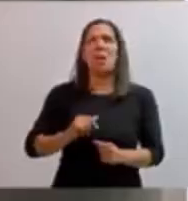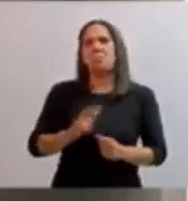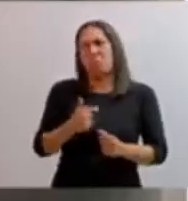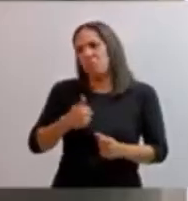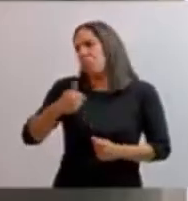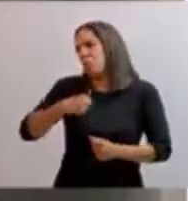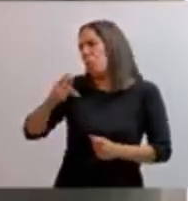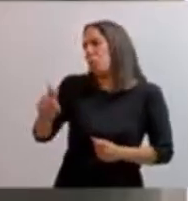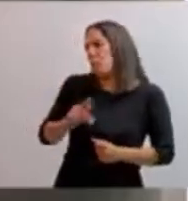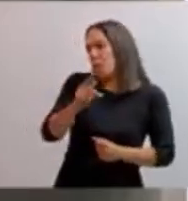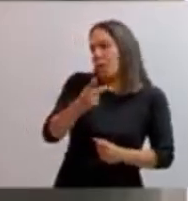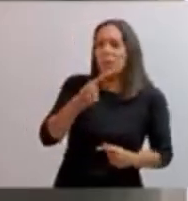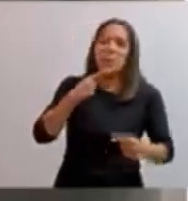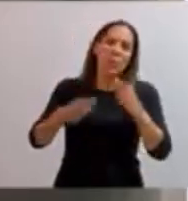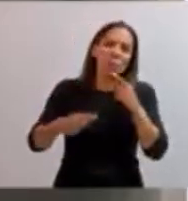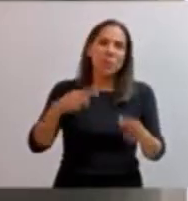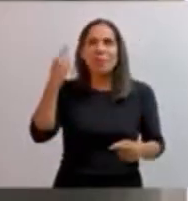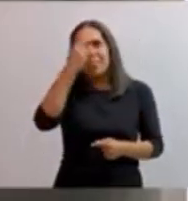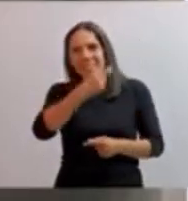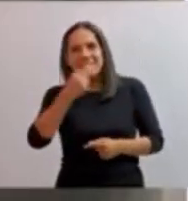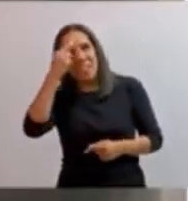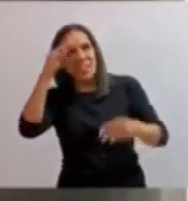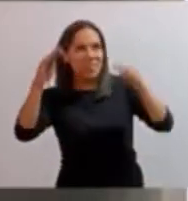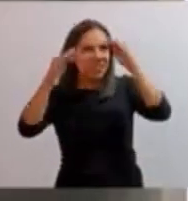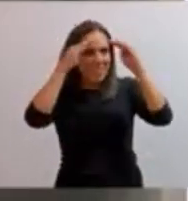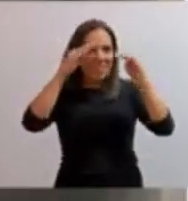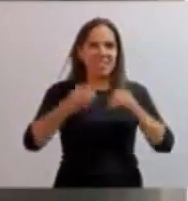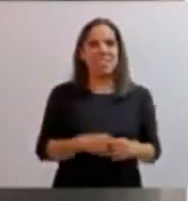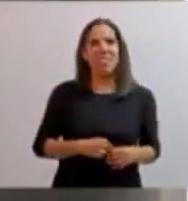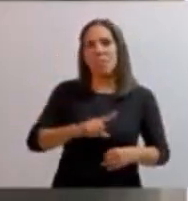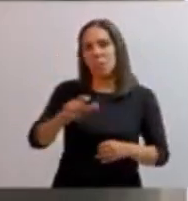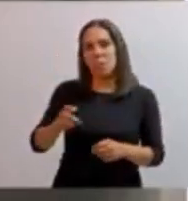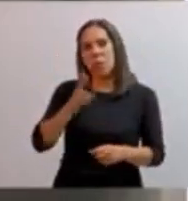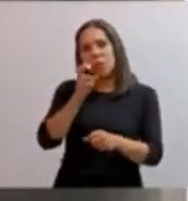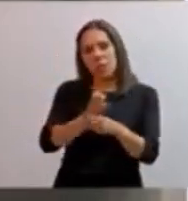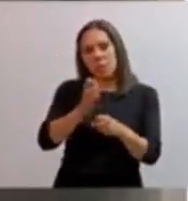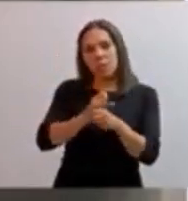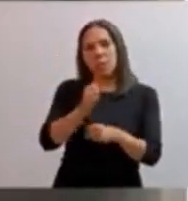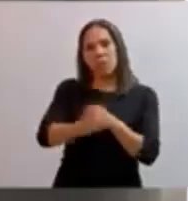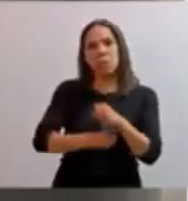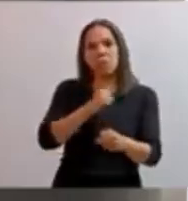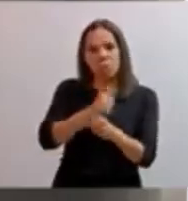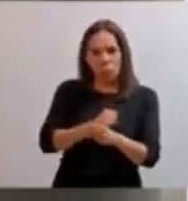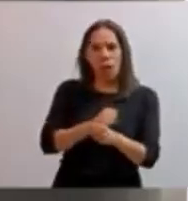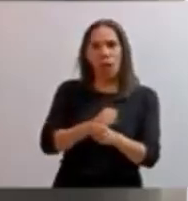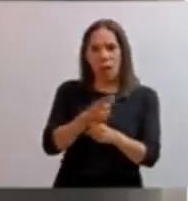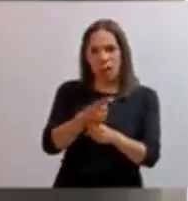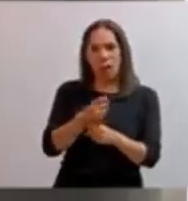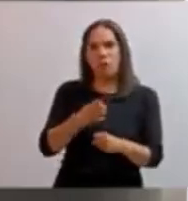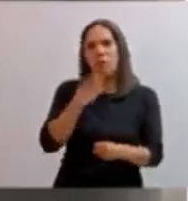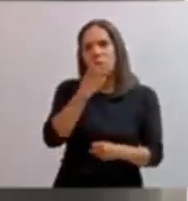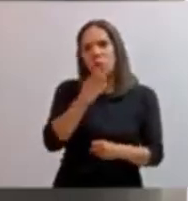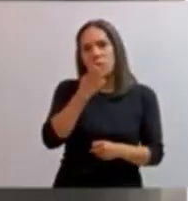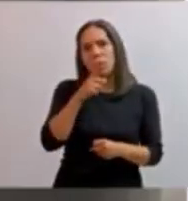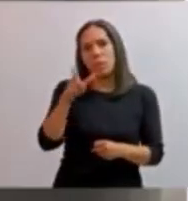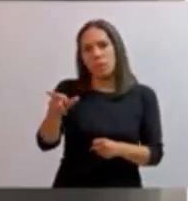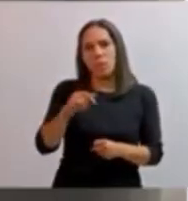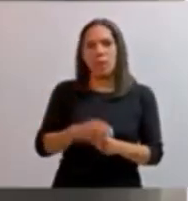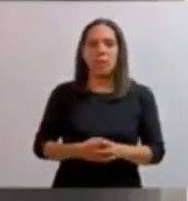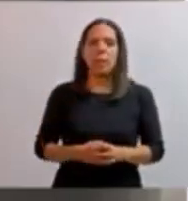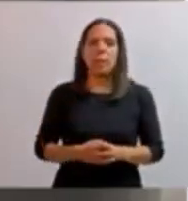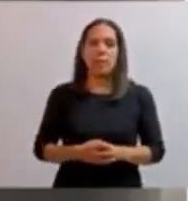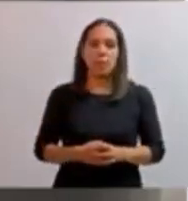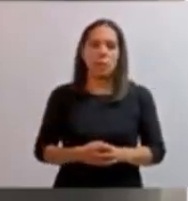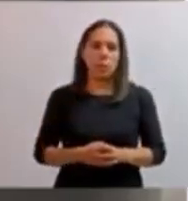dialogan, observan, analizan. En el segundo año de formación empiezan a tener prácticas de ayudantía, van tomando el